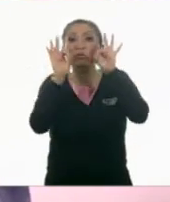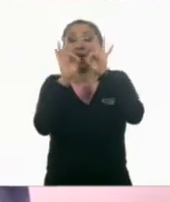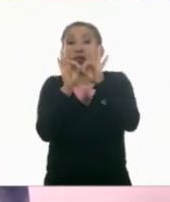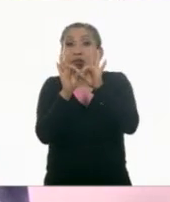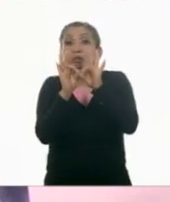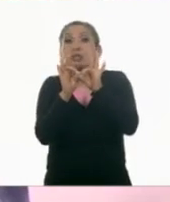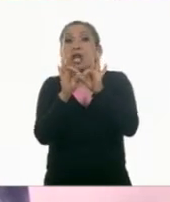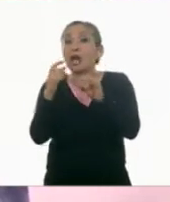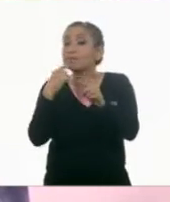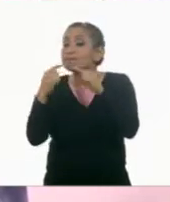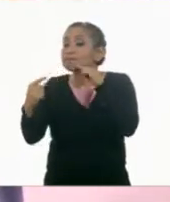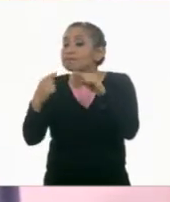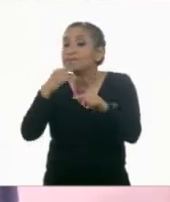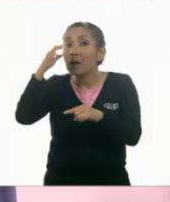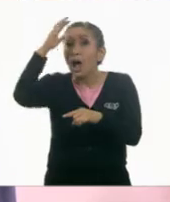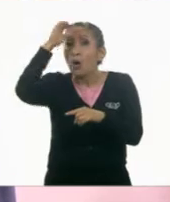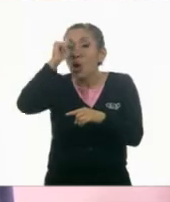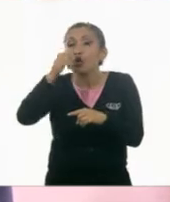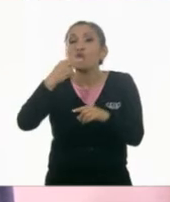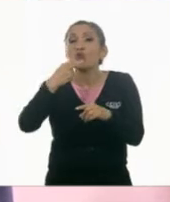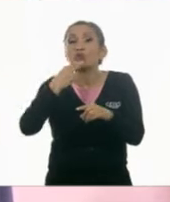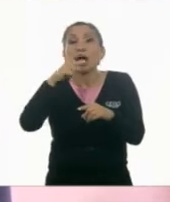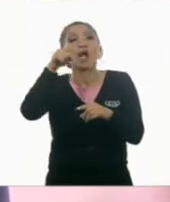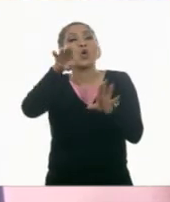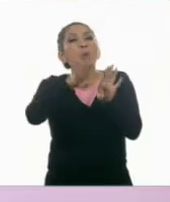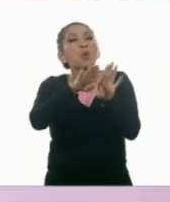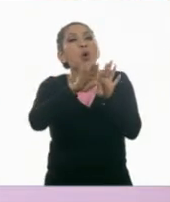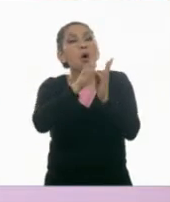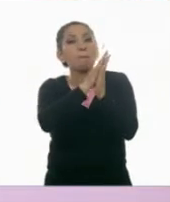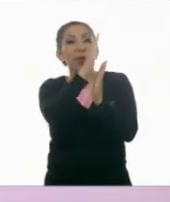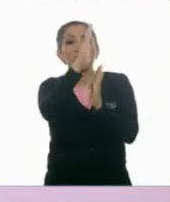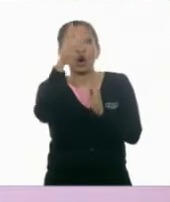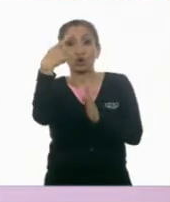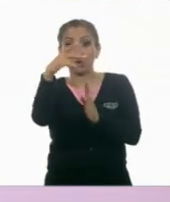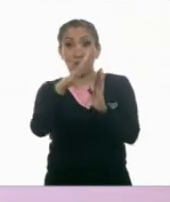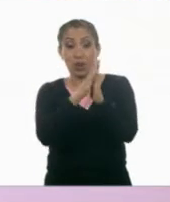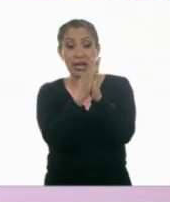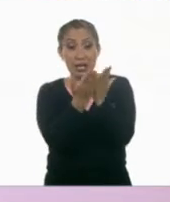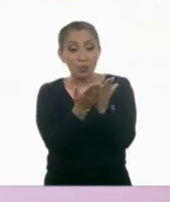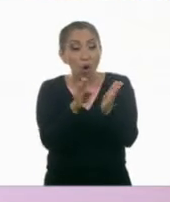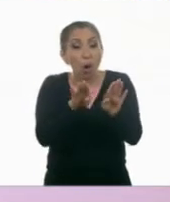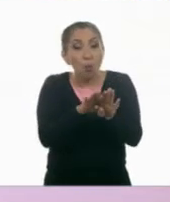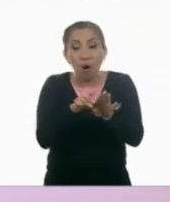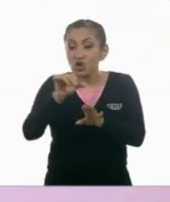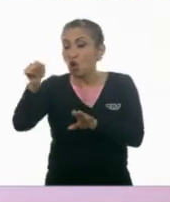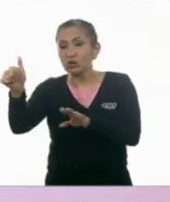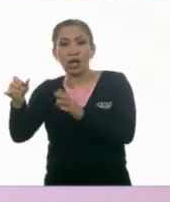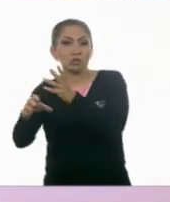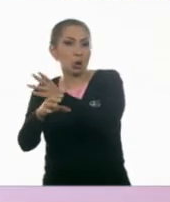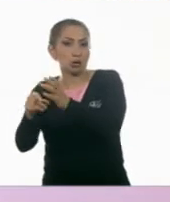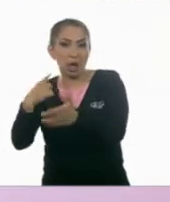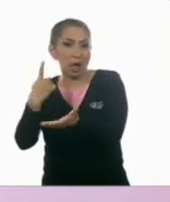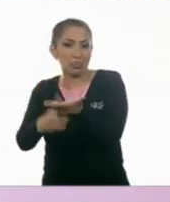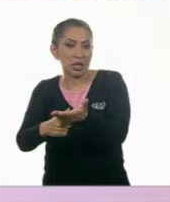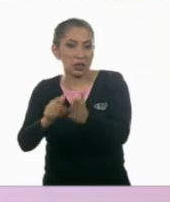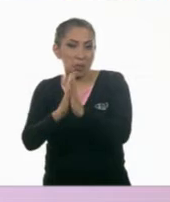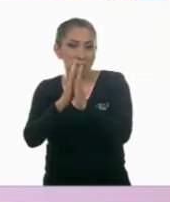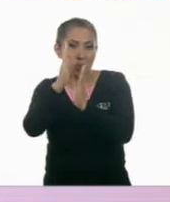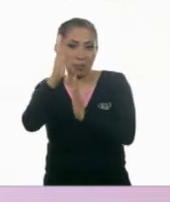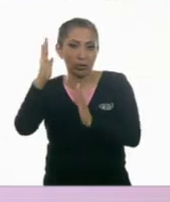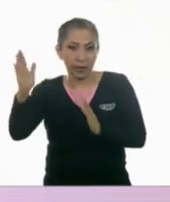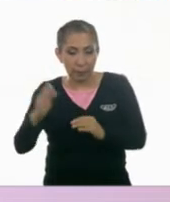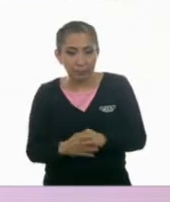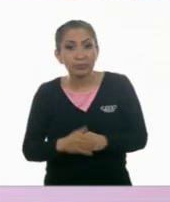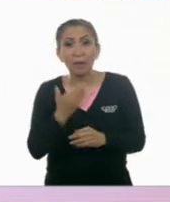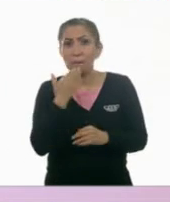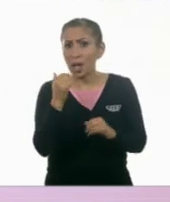tiene ponernos de acuerdo para usar la biblioteca, sus libros y otros materiales que hayan ahí. De